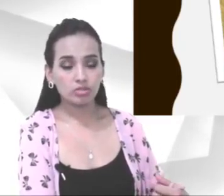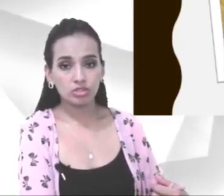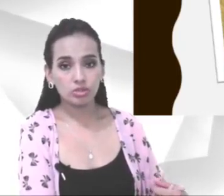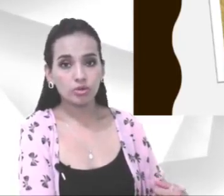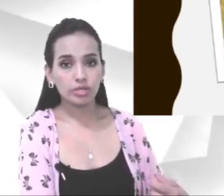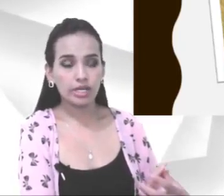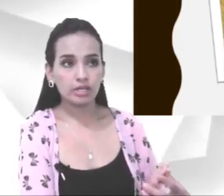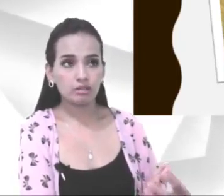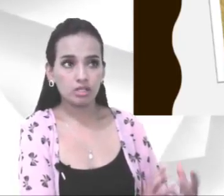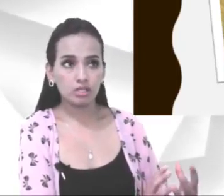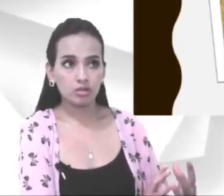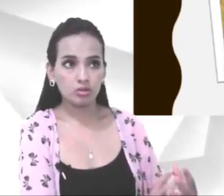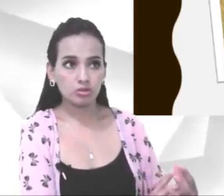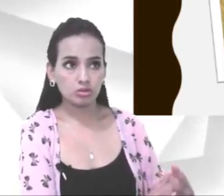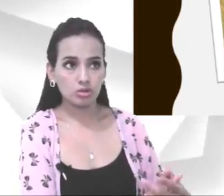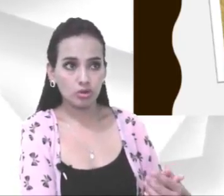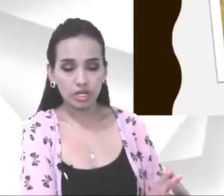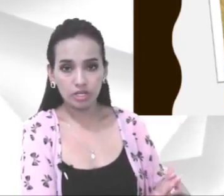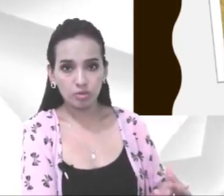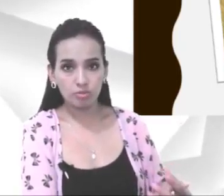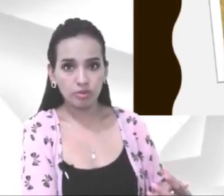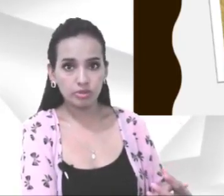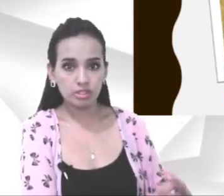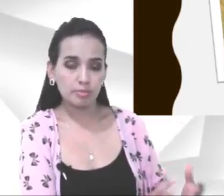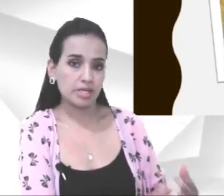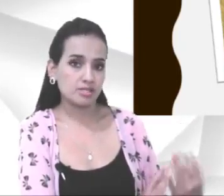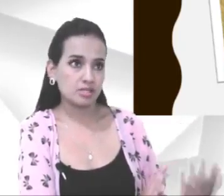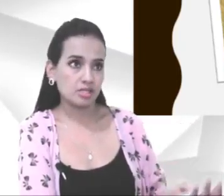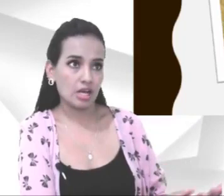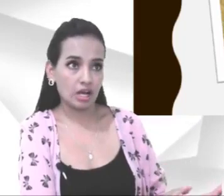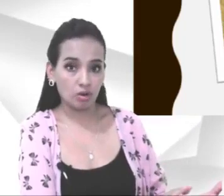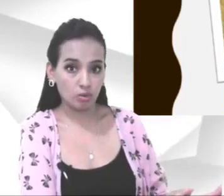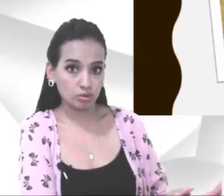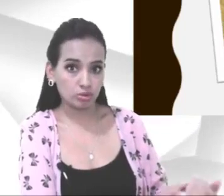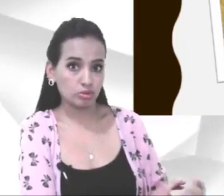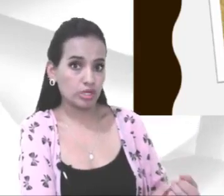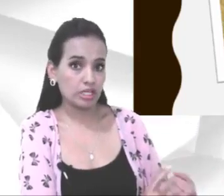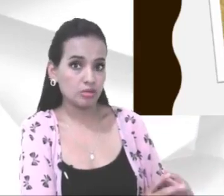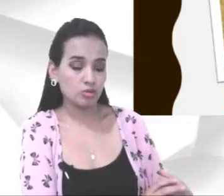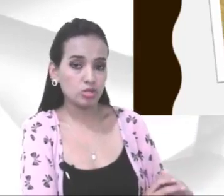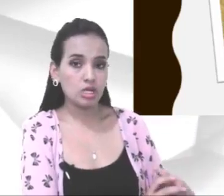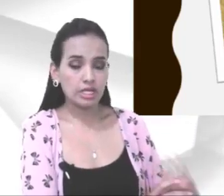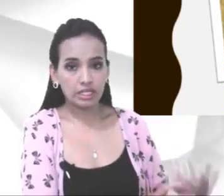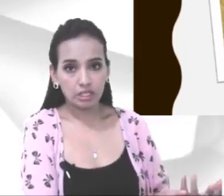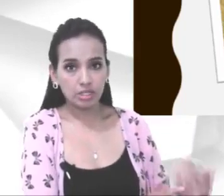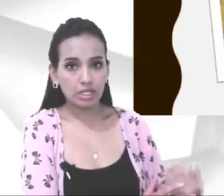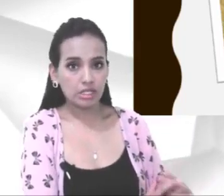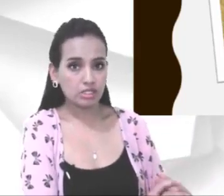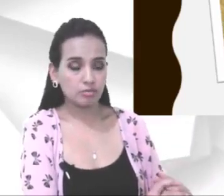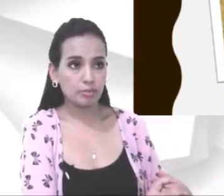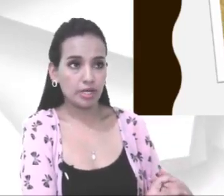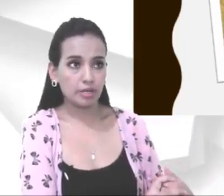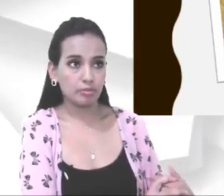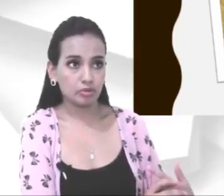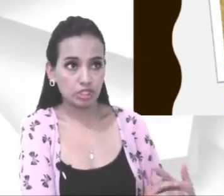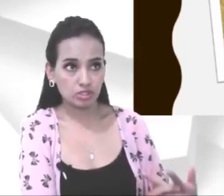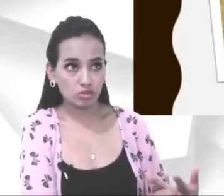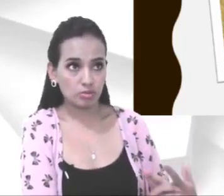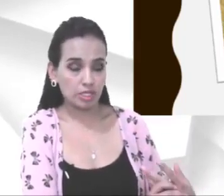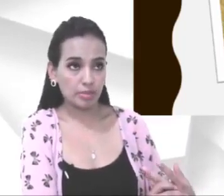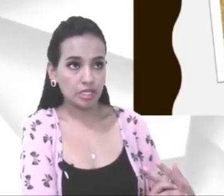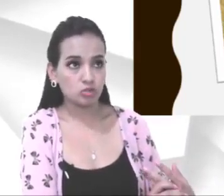la condición que tienen los organismos vivos de parecerse a otros organismos que también les sirve para